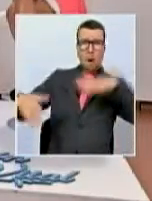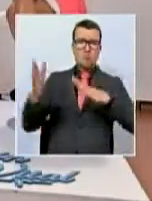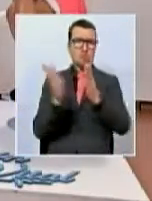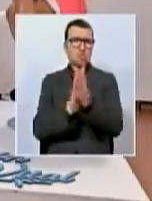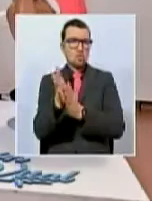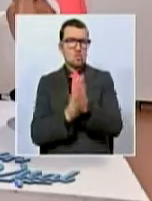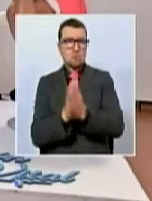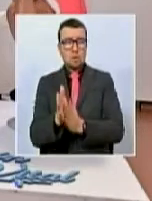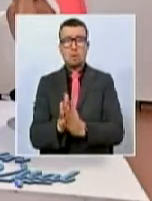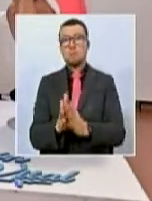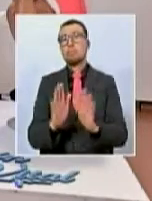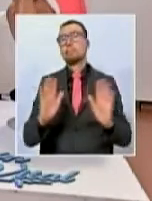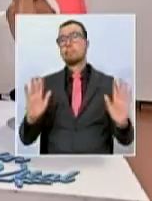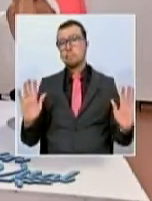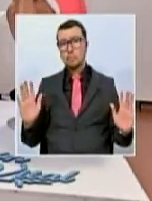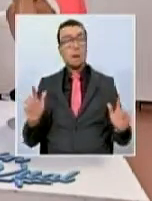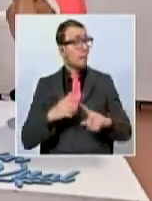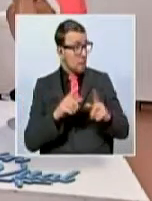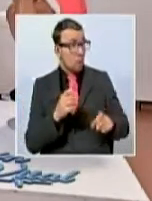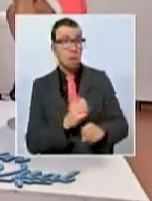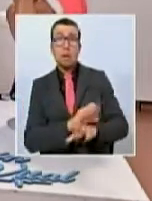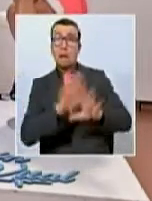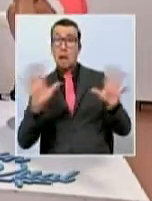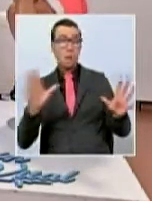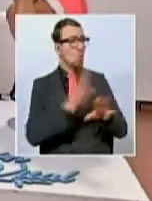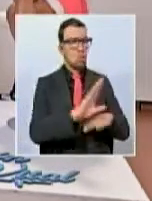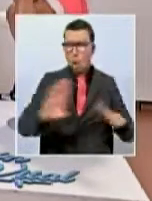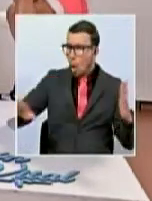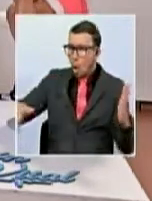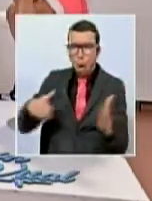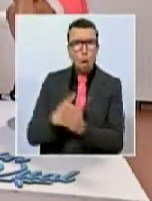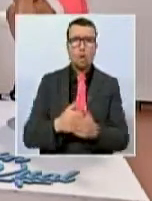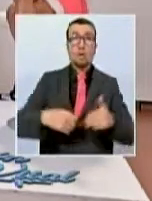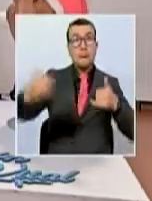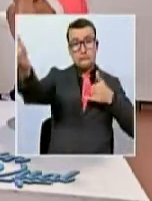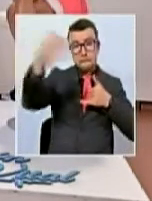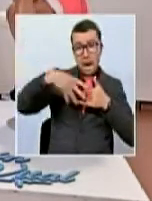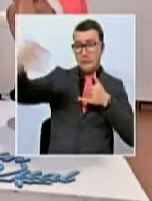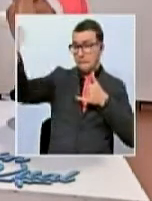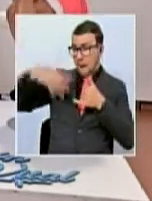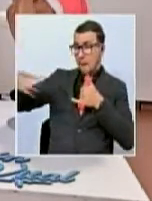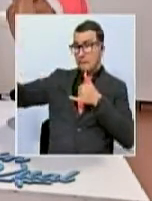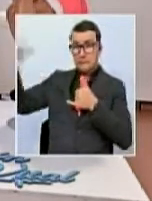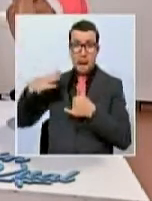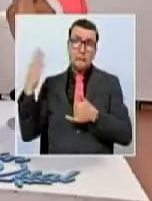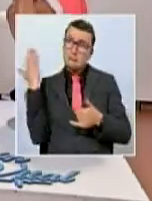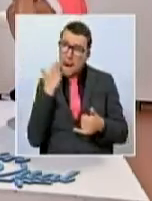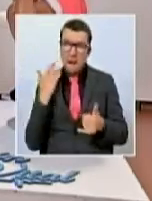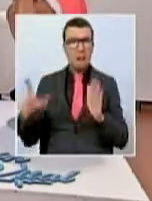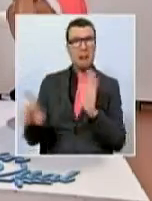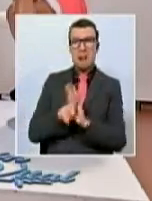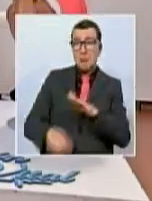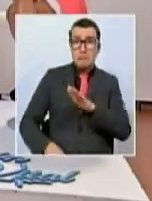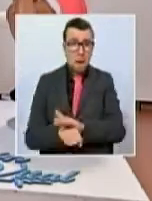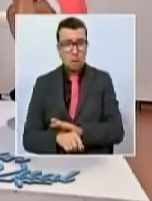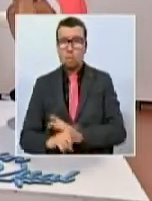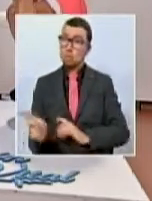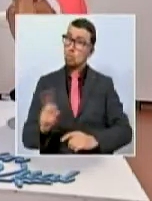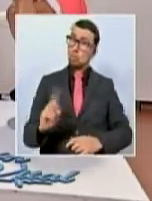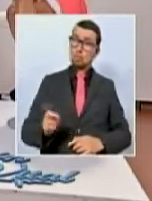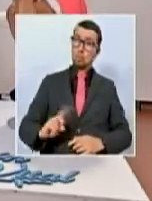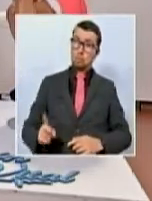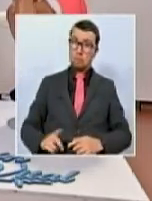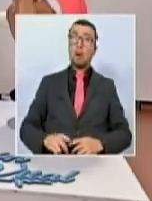hay que aclarar que no todos los importados son ilegales, claro. ¿No? hay que tener mucho cuidado con eso, porque pues tenemos